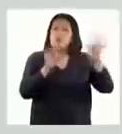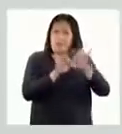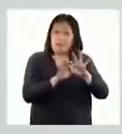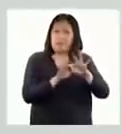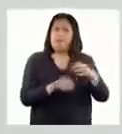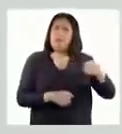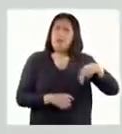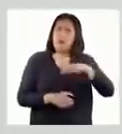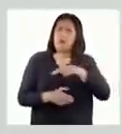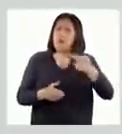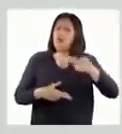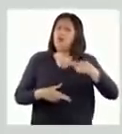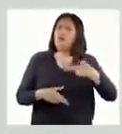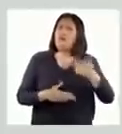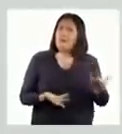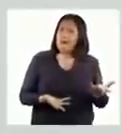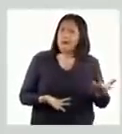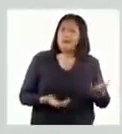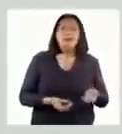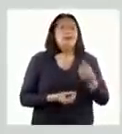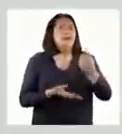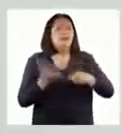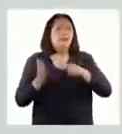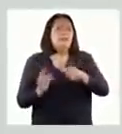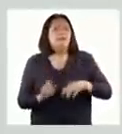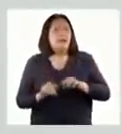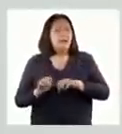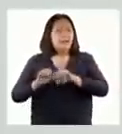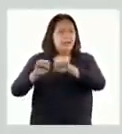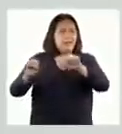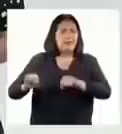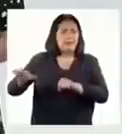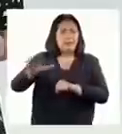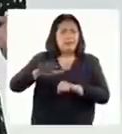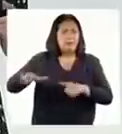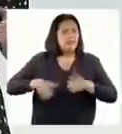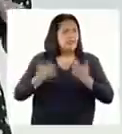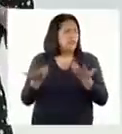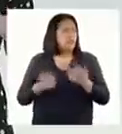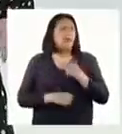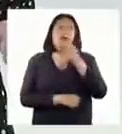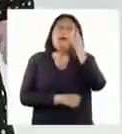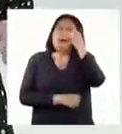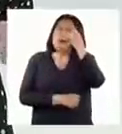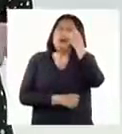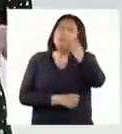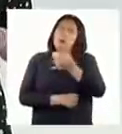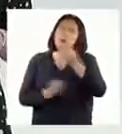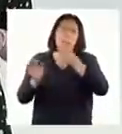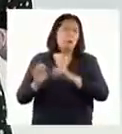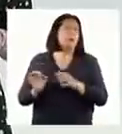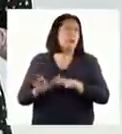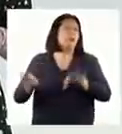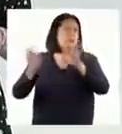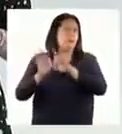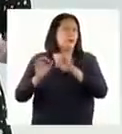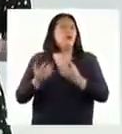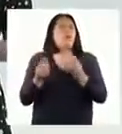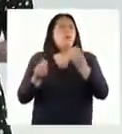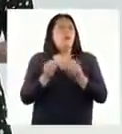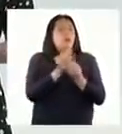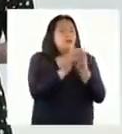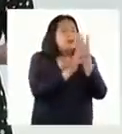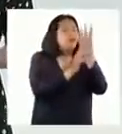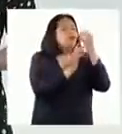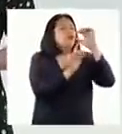para nosotros, los seres humanos, y para el ecosistema en general? Yo creo que son importantes porque viajan entre las flores